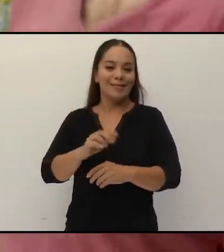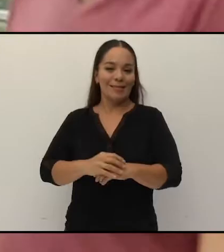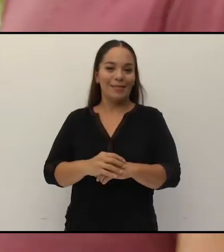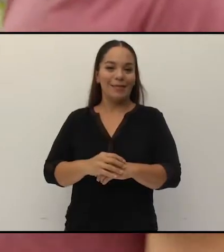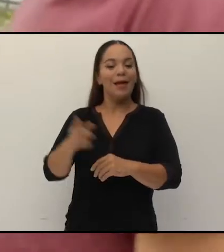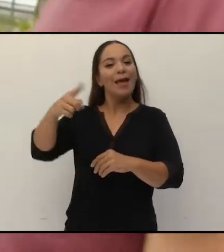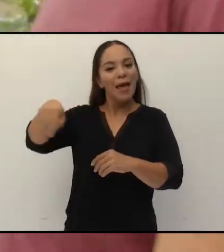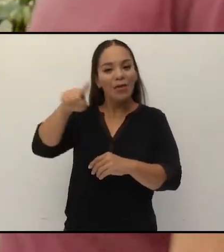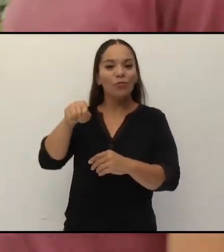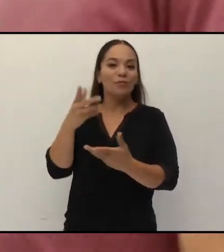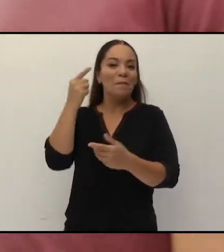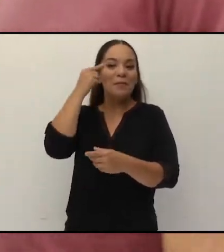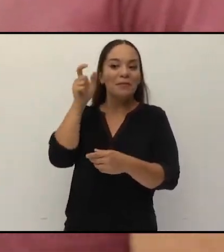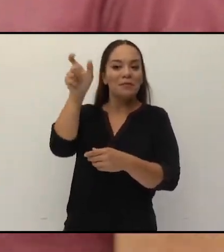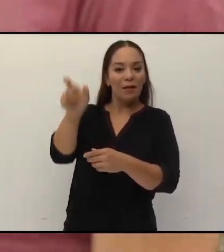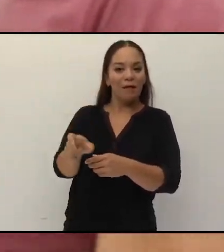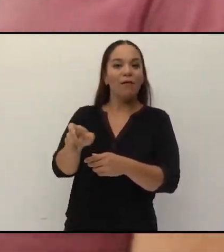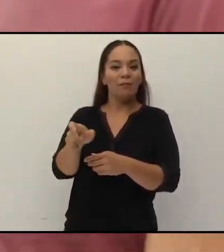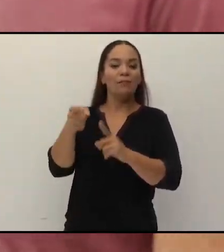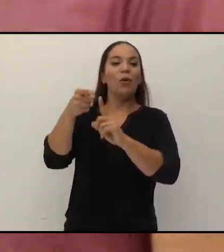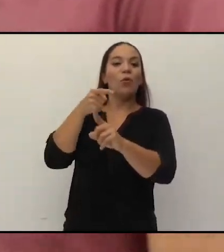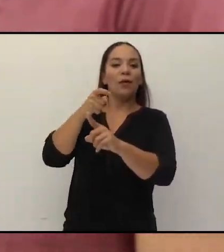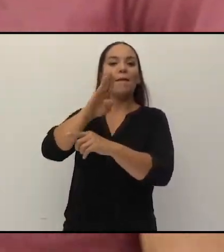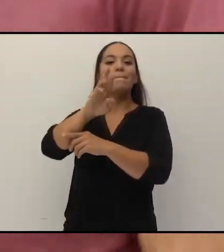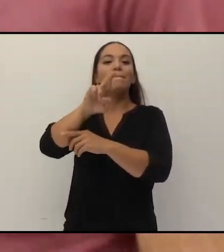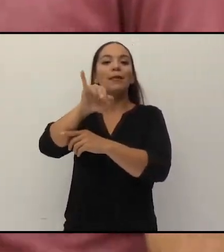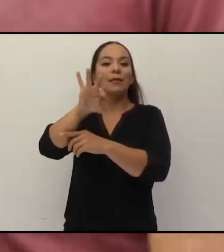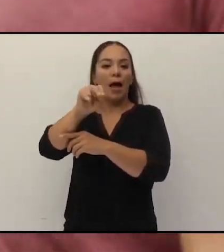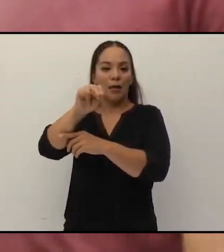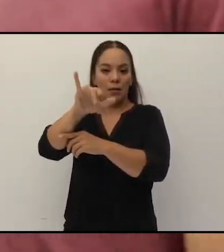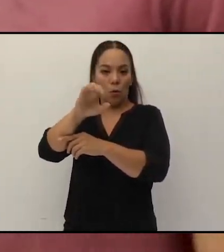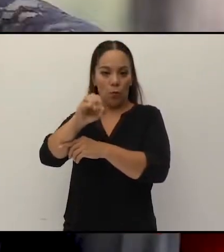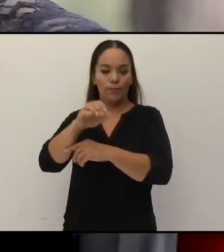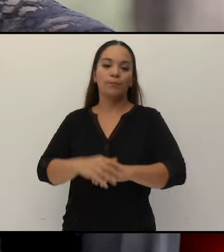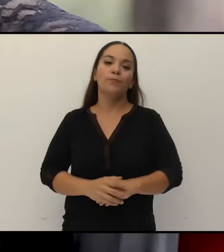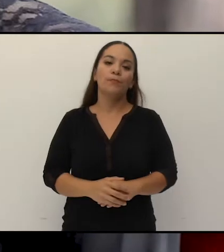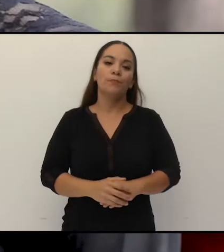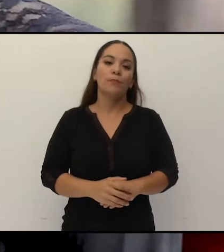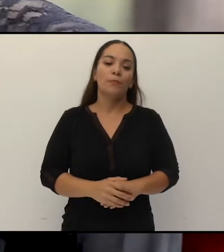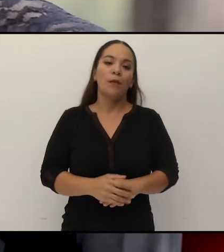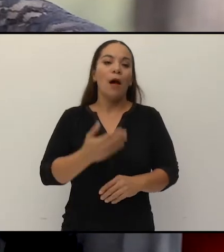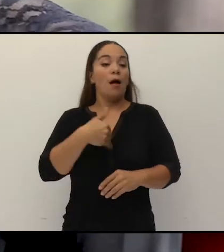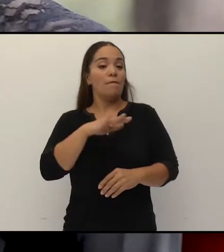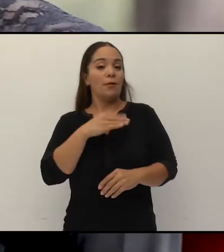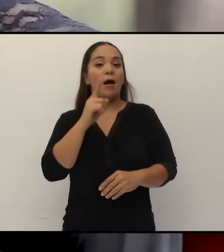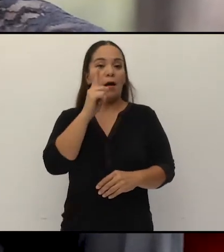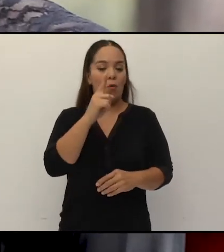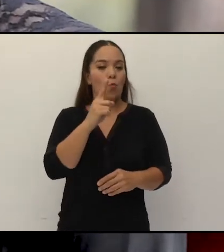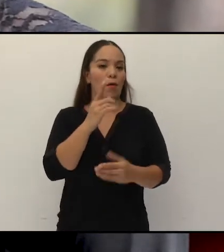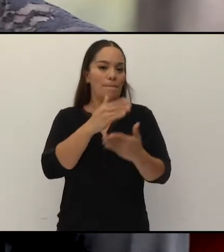ticos, sino que eran considerados como de origen británico. Claro. Había una constitución